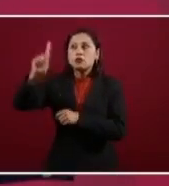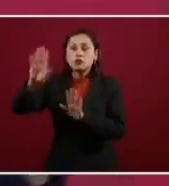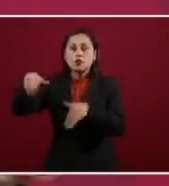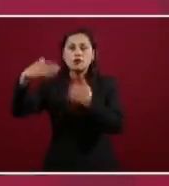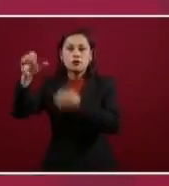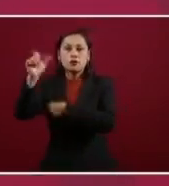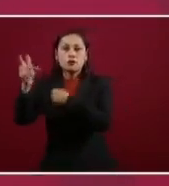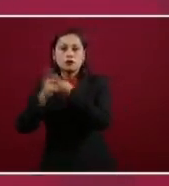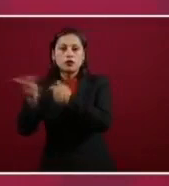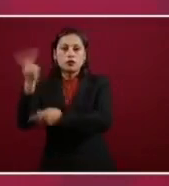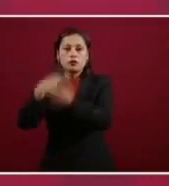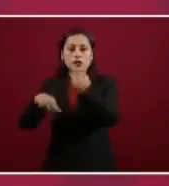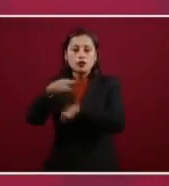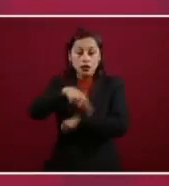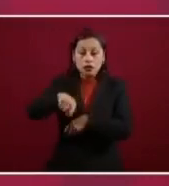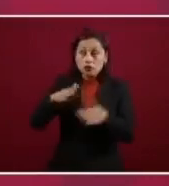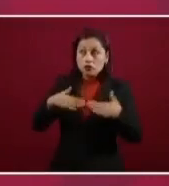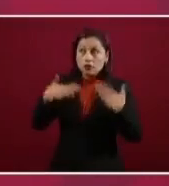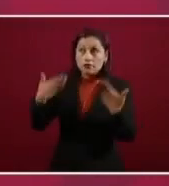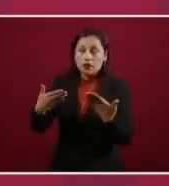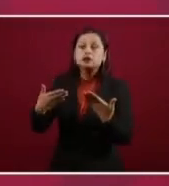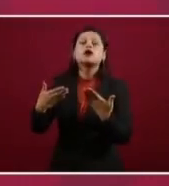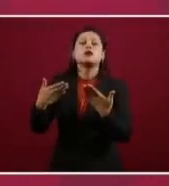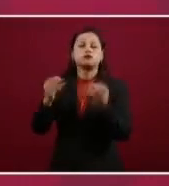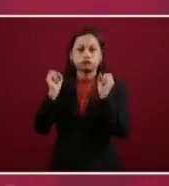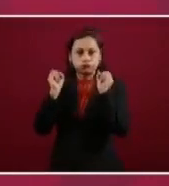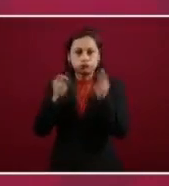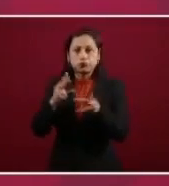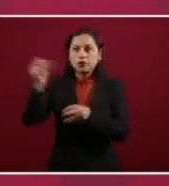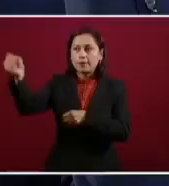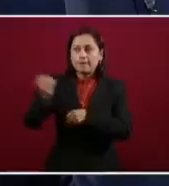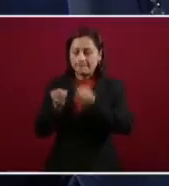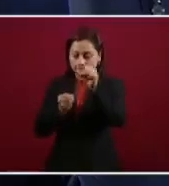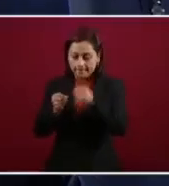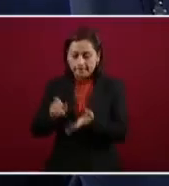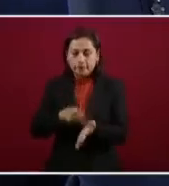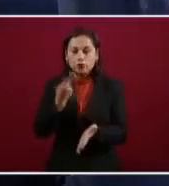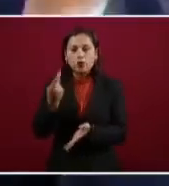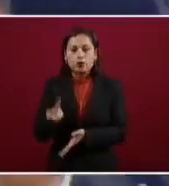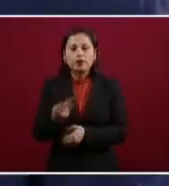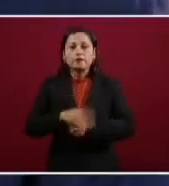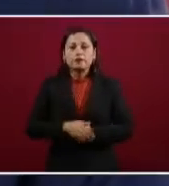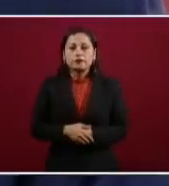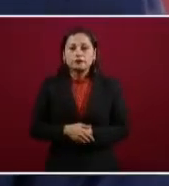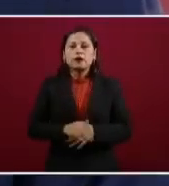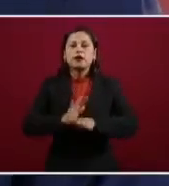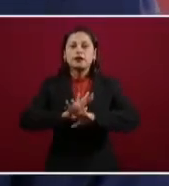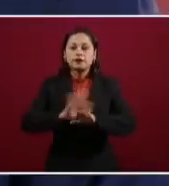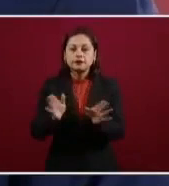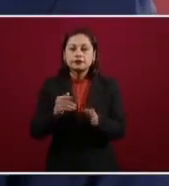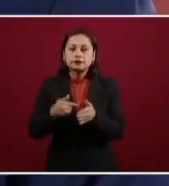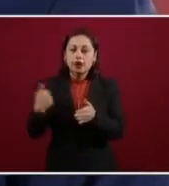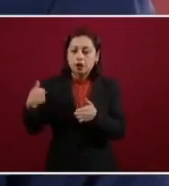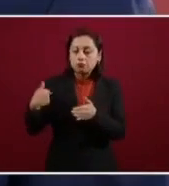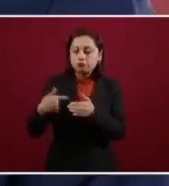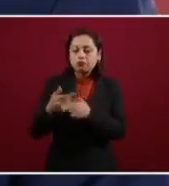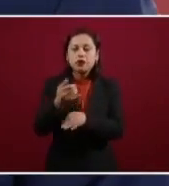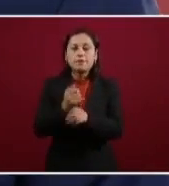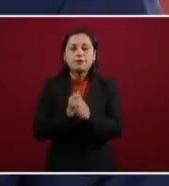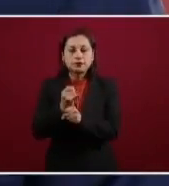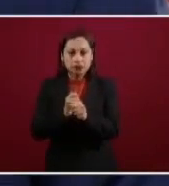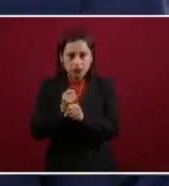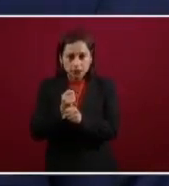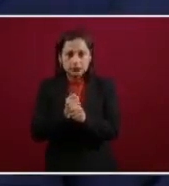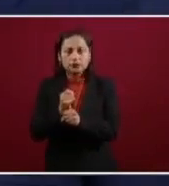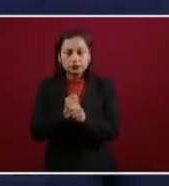ya se reincorporaron ya se ha hecho mucho trabajo de investigación pero